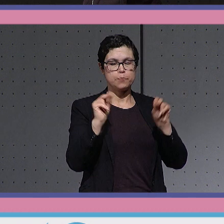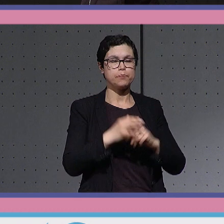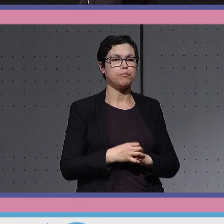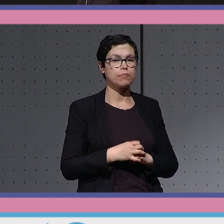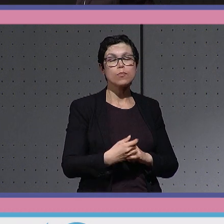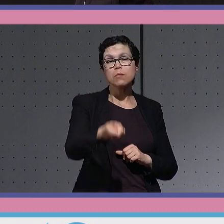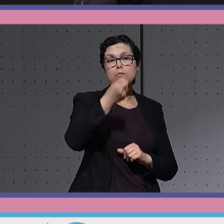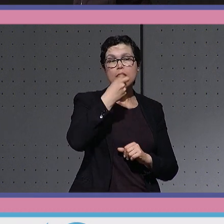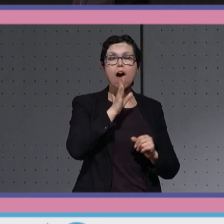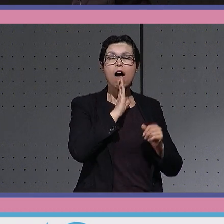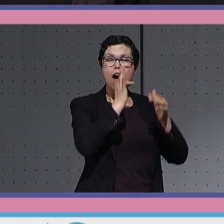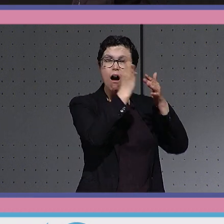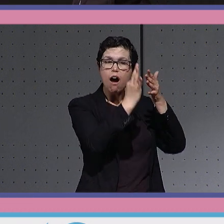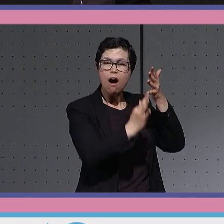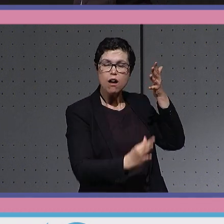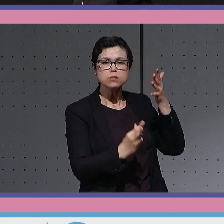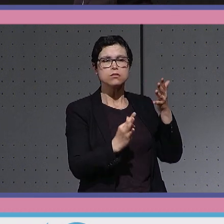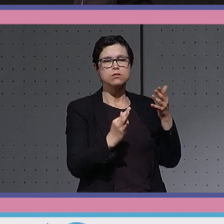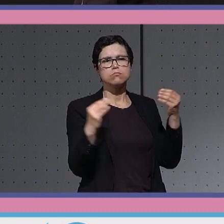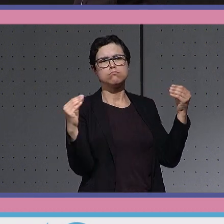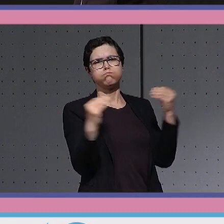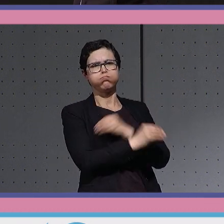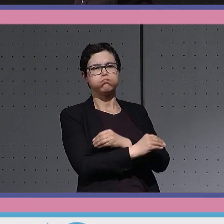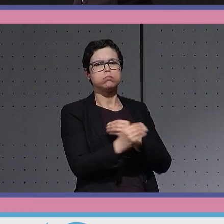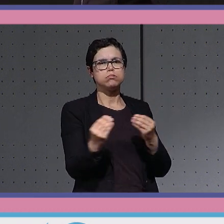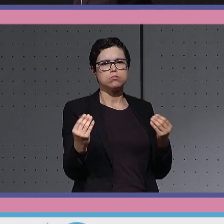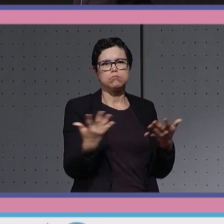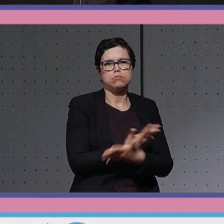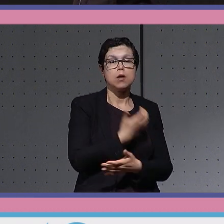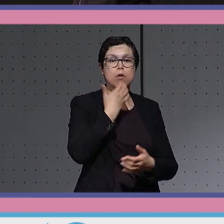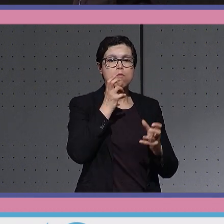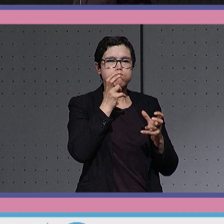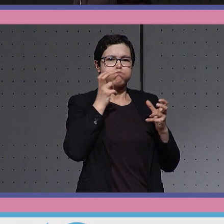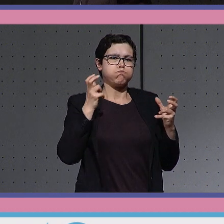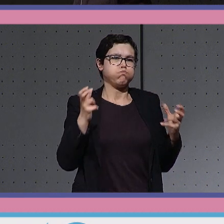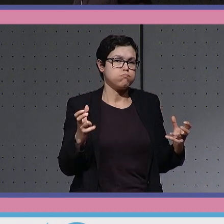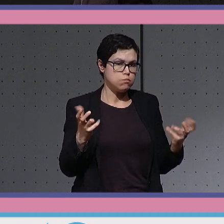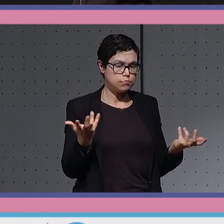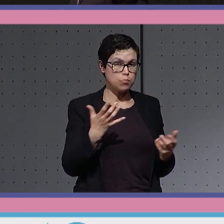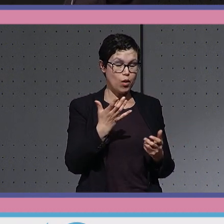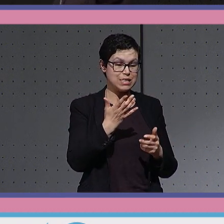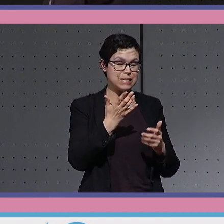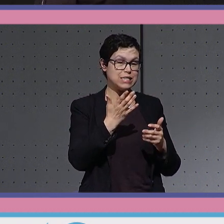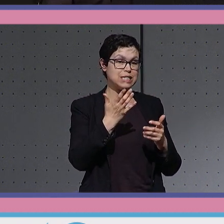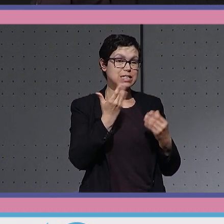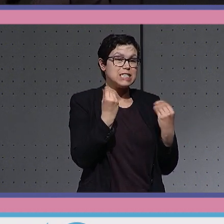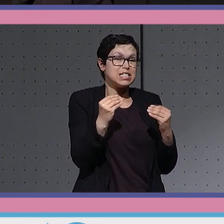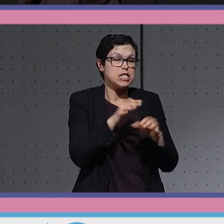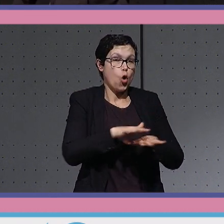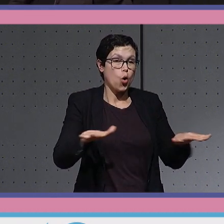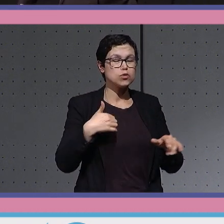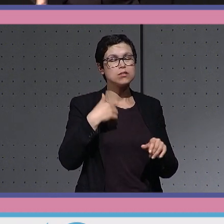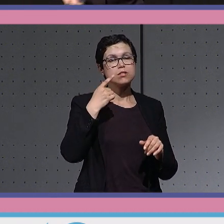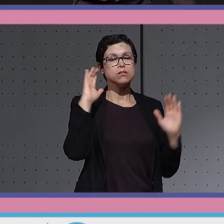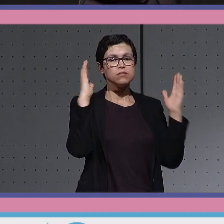de estas medicaciones, especialmente relevantes. Muchos tienen que ver con el aumento de peso, que en estos chicos que a veces no tienen suficiente actividad